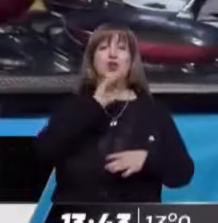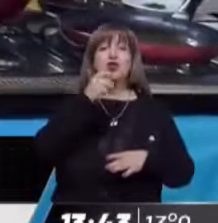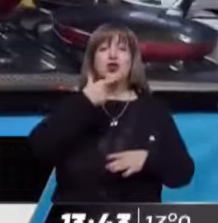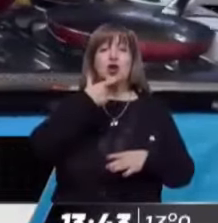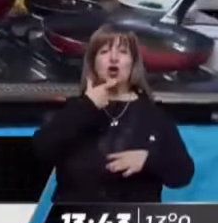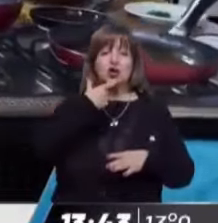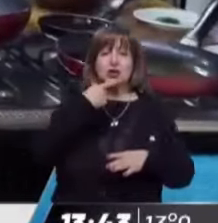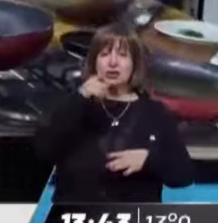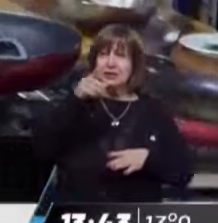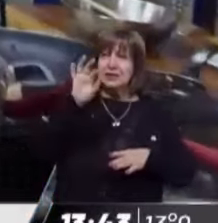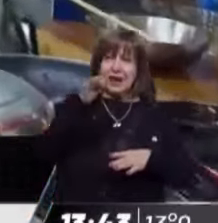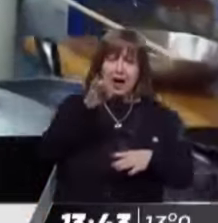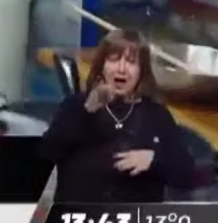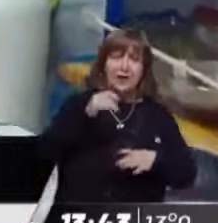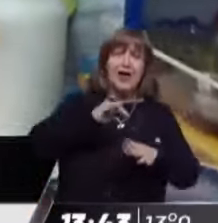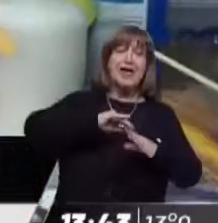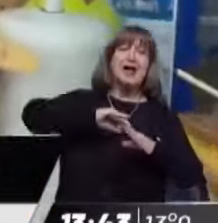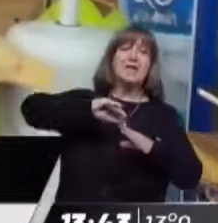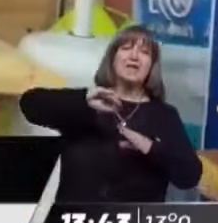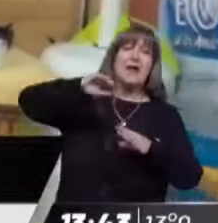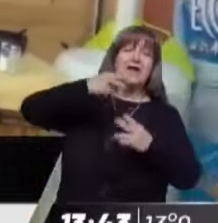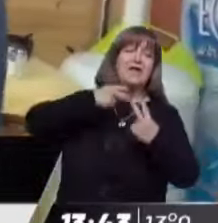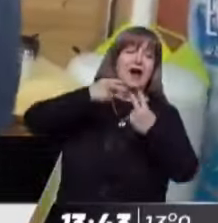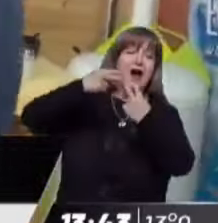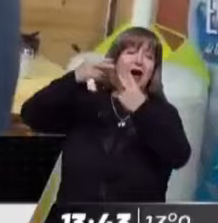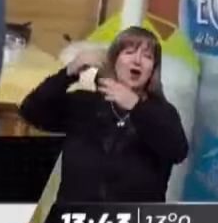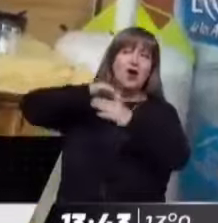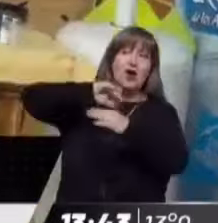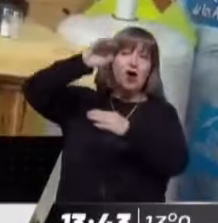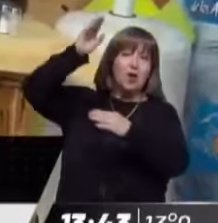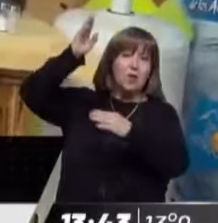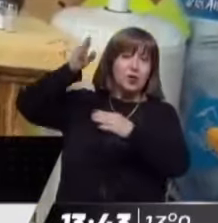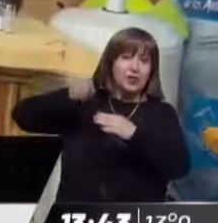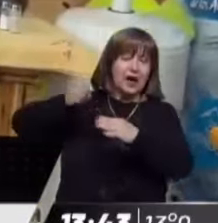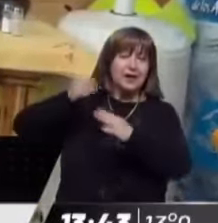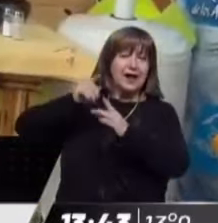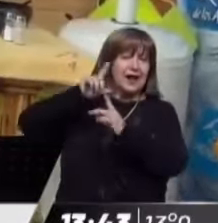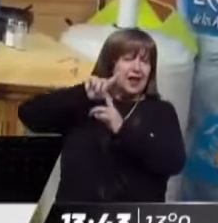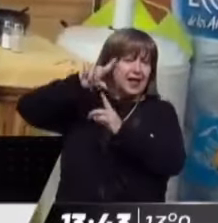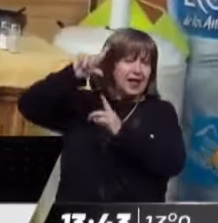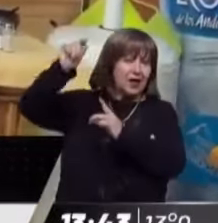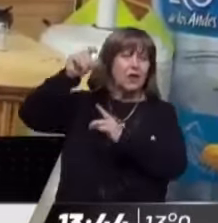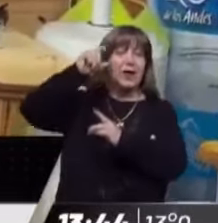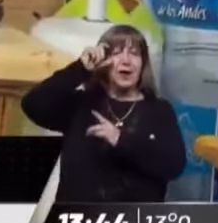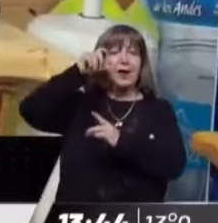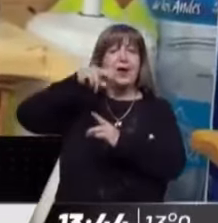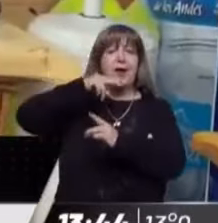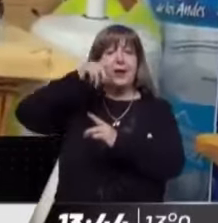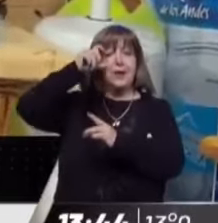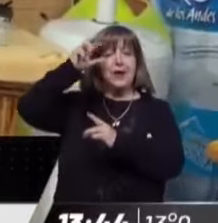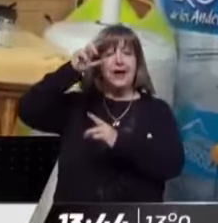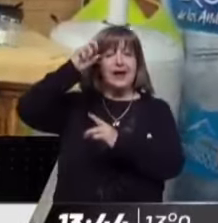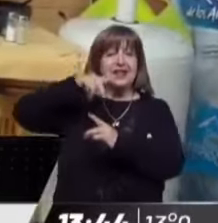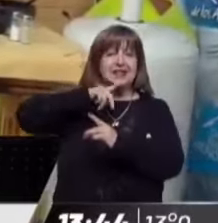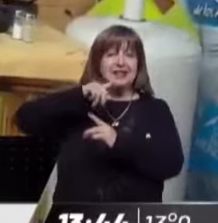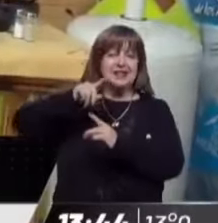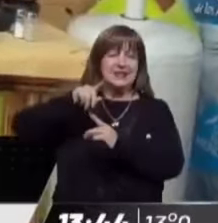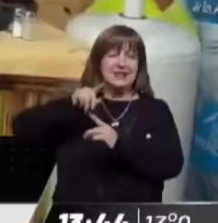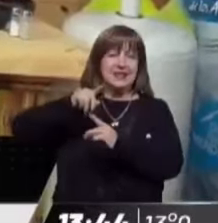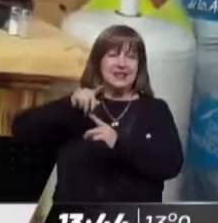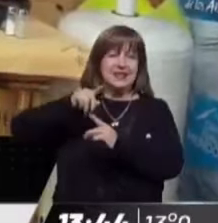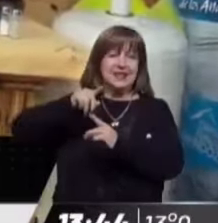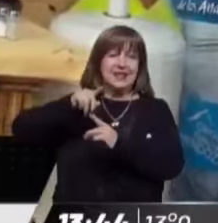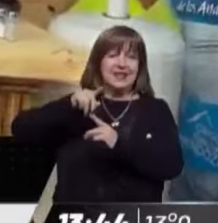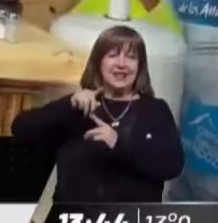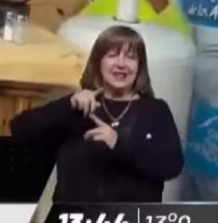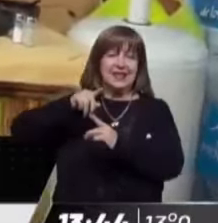base del Everest. Dame un beso. Cuando te vimos, sí, era hermoso. ¿Qué dije? Tíbet, bueno, estaba más